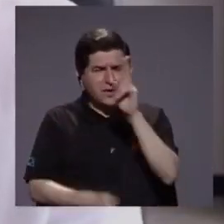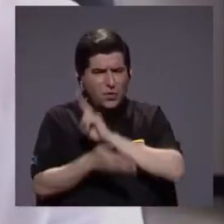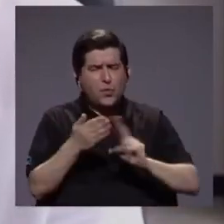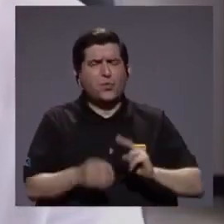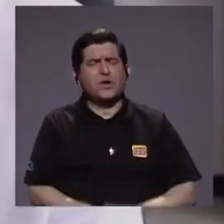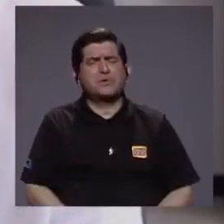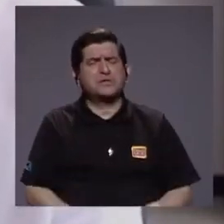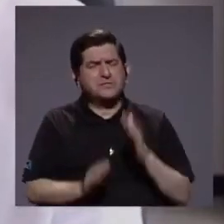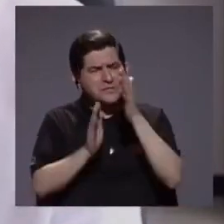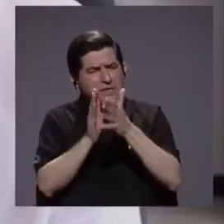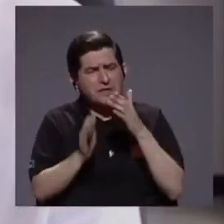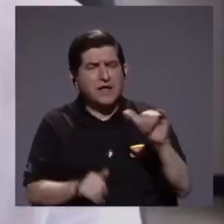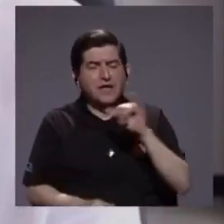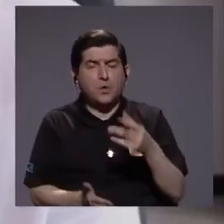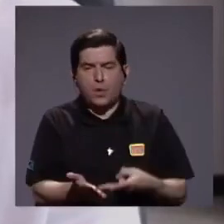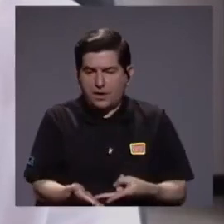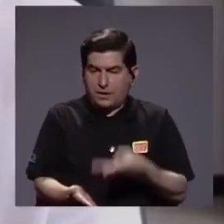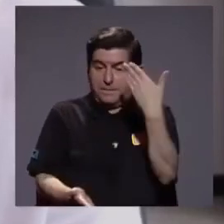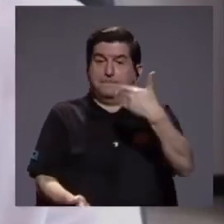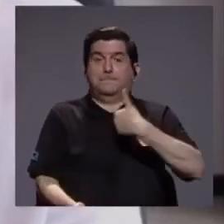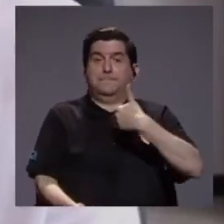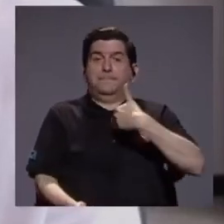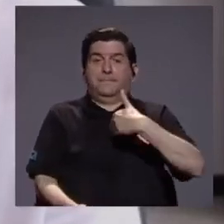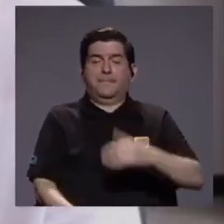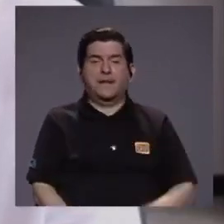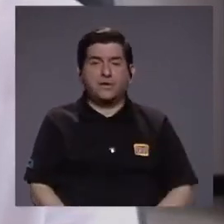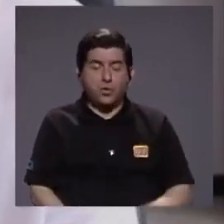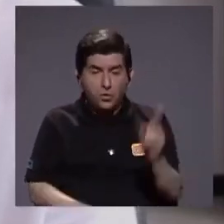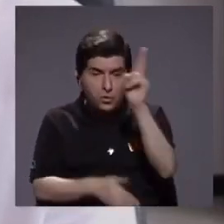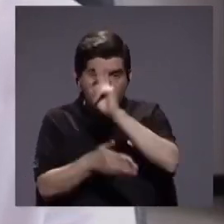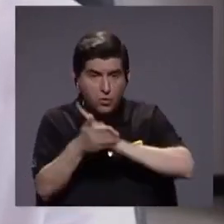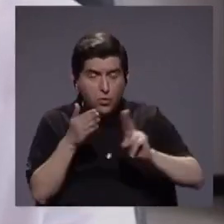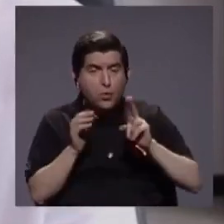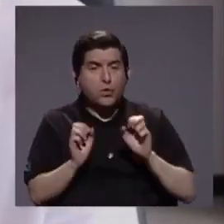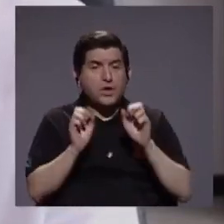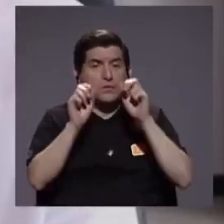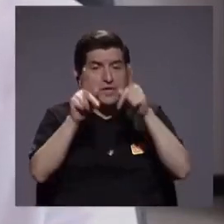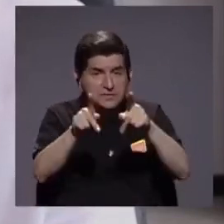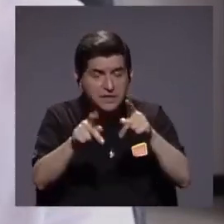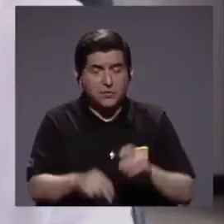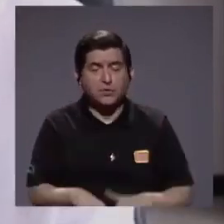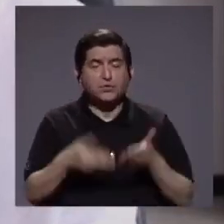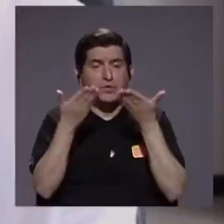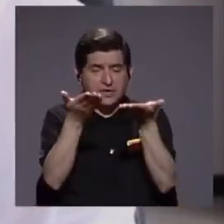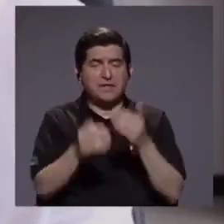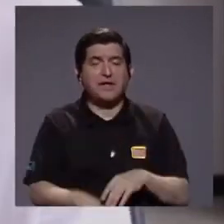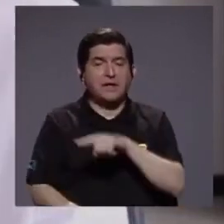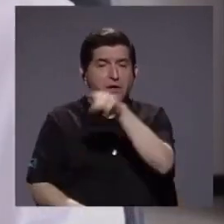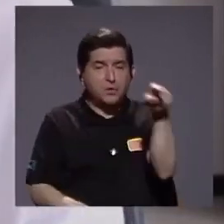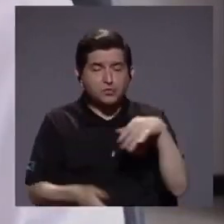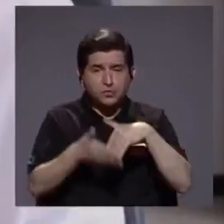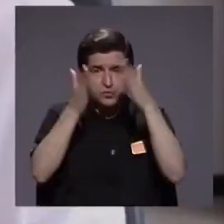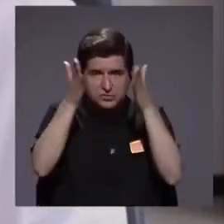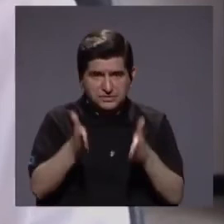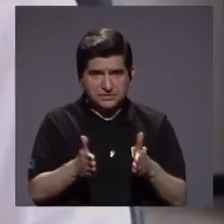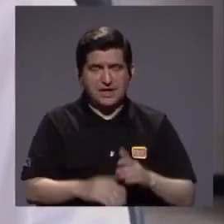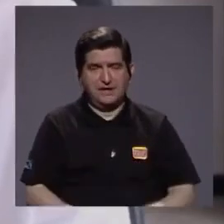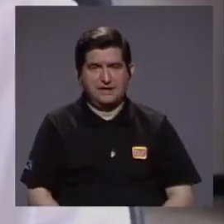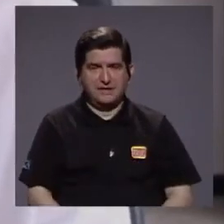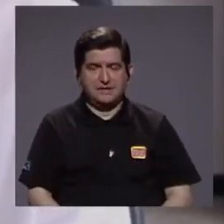universidad pública como el gran tesoro que tenemos, porque es la universidad de las oportunidades y ustedes,